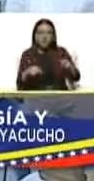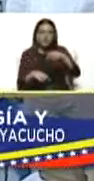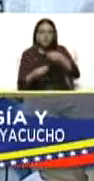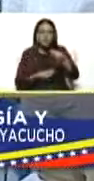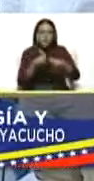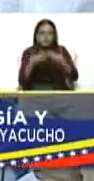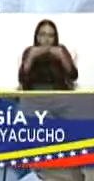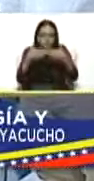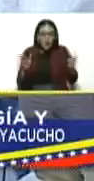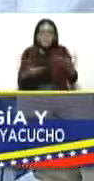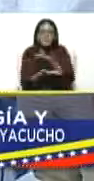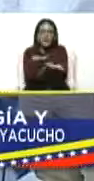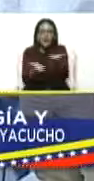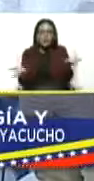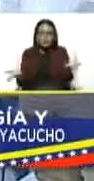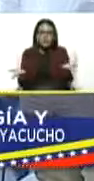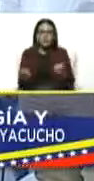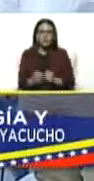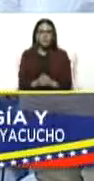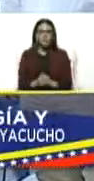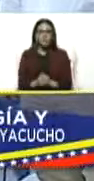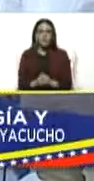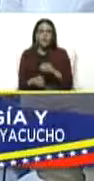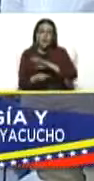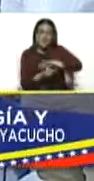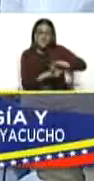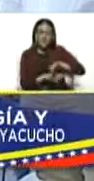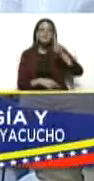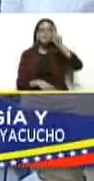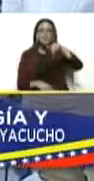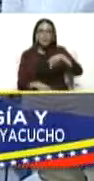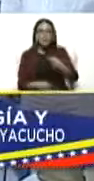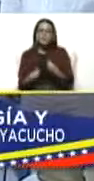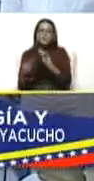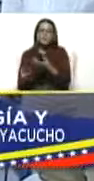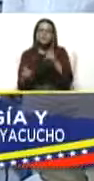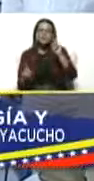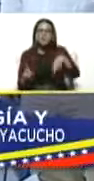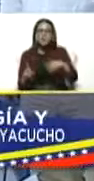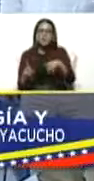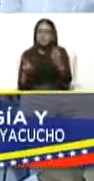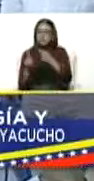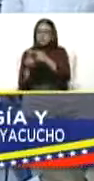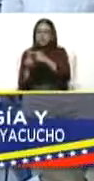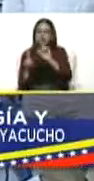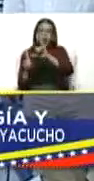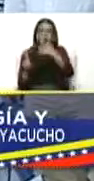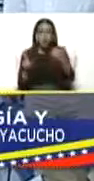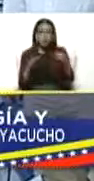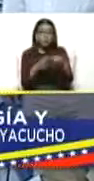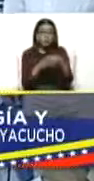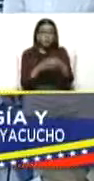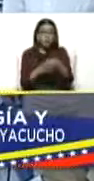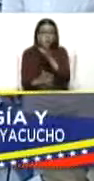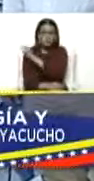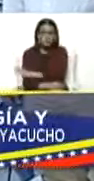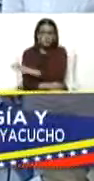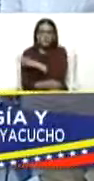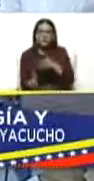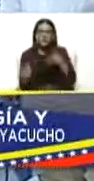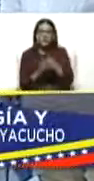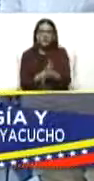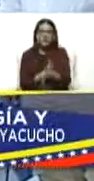Y además van a tener una unidad del primer mundo, como que estuvieran